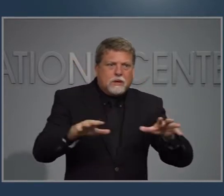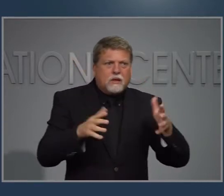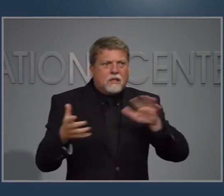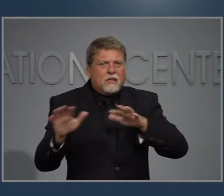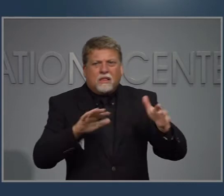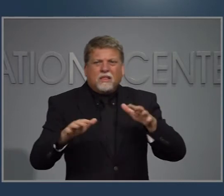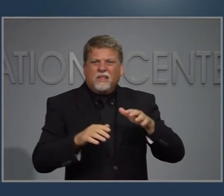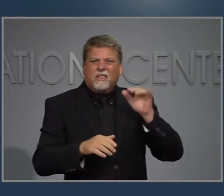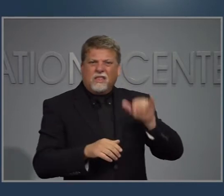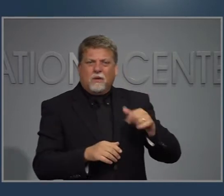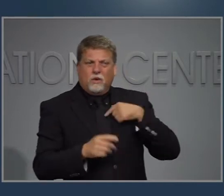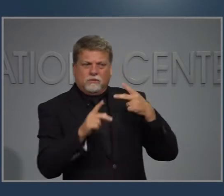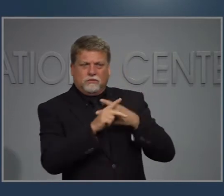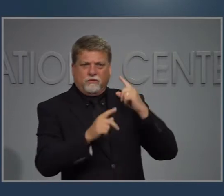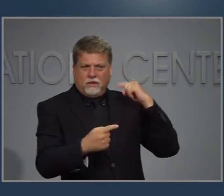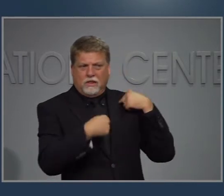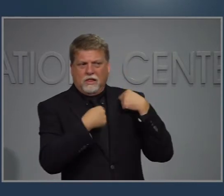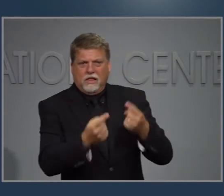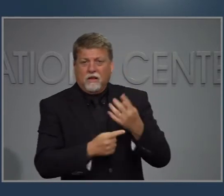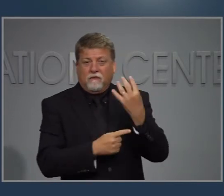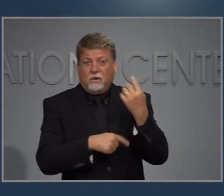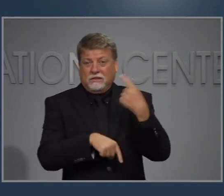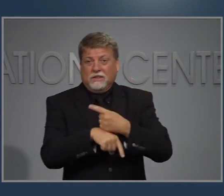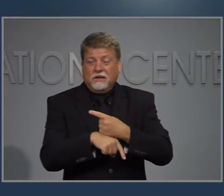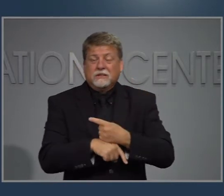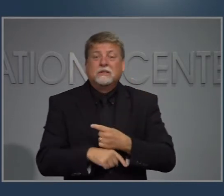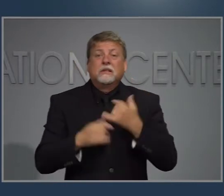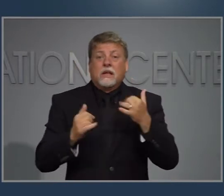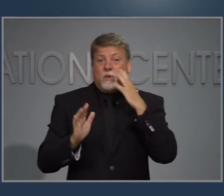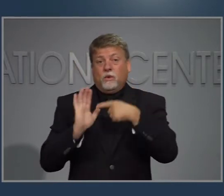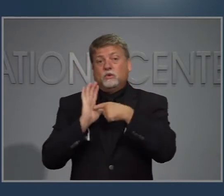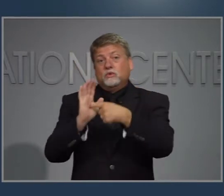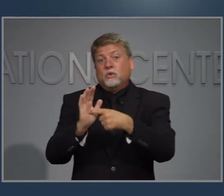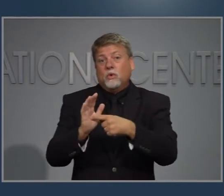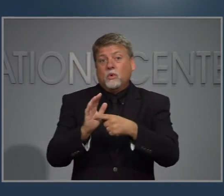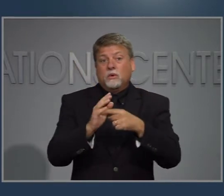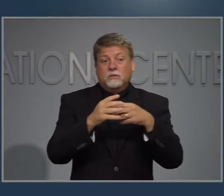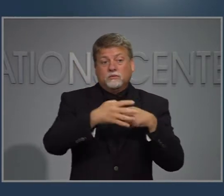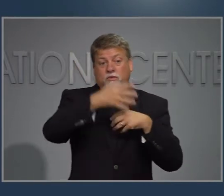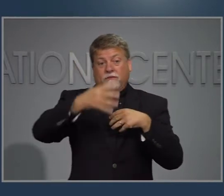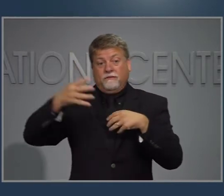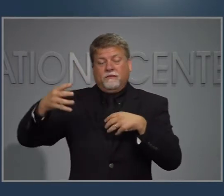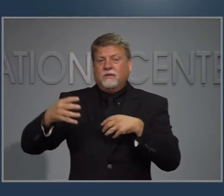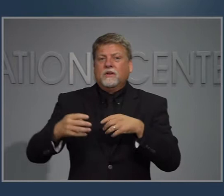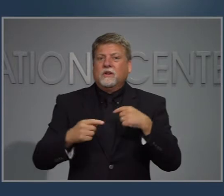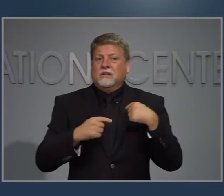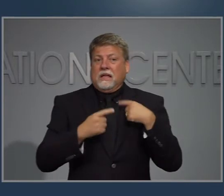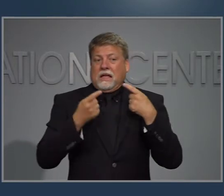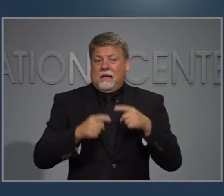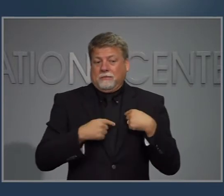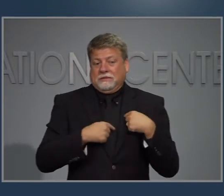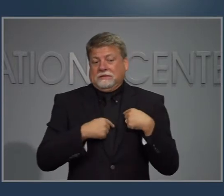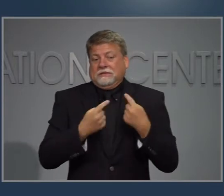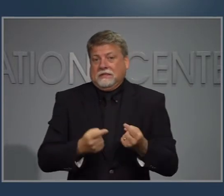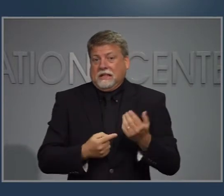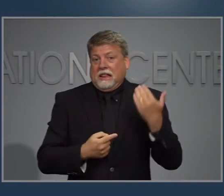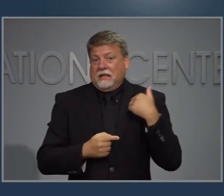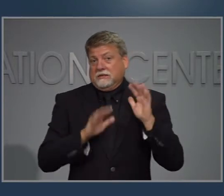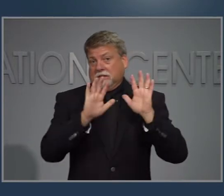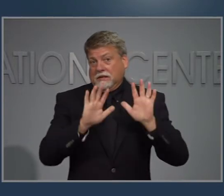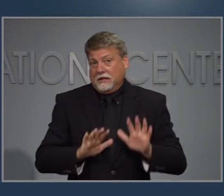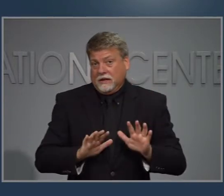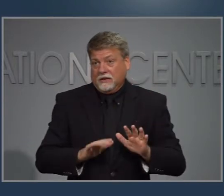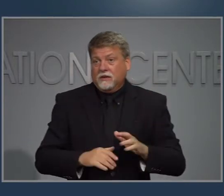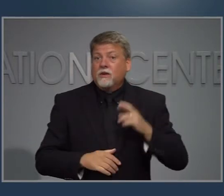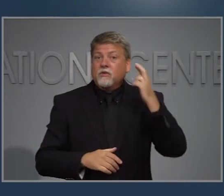datos, el día de hoy notarán que las gráficas solo van hasta el lunes de esta semana, hasta el domingo. Hemos identificado una